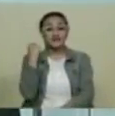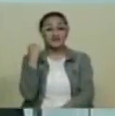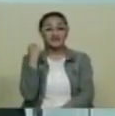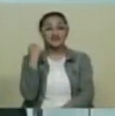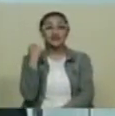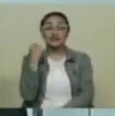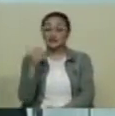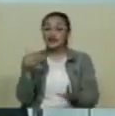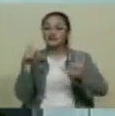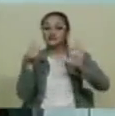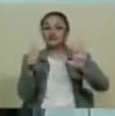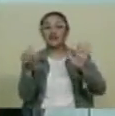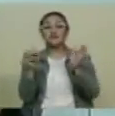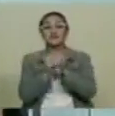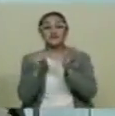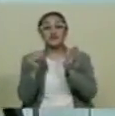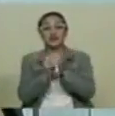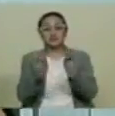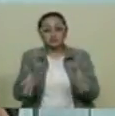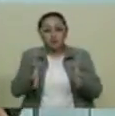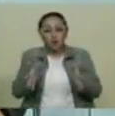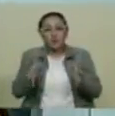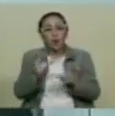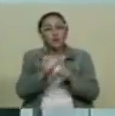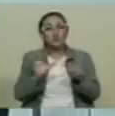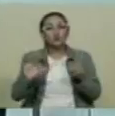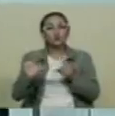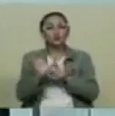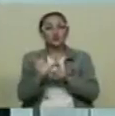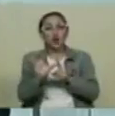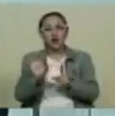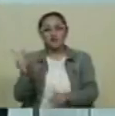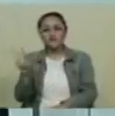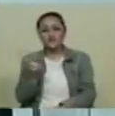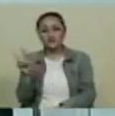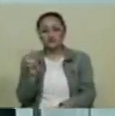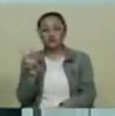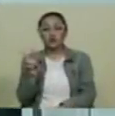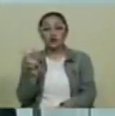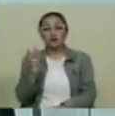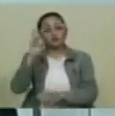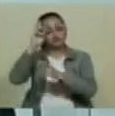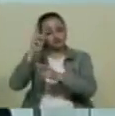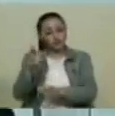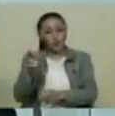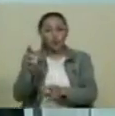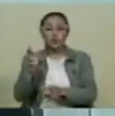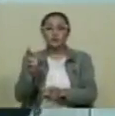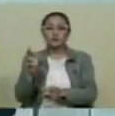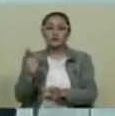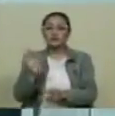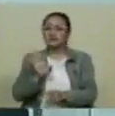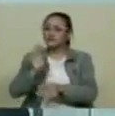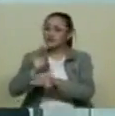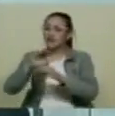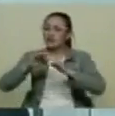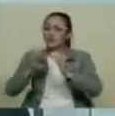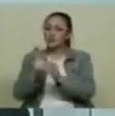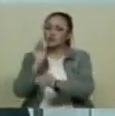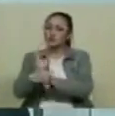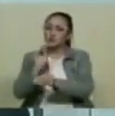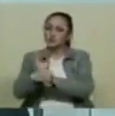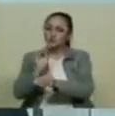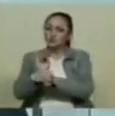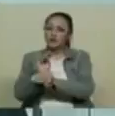ya 6 manifestaciones culturales venezolanas las que han sido reconocidas como patrimonio cultural inmaterial de